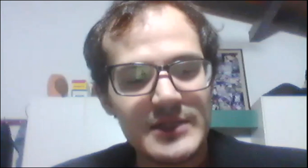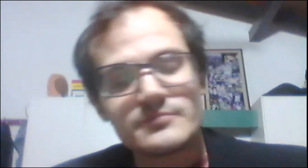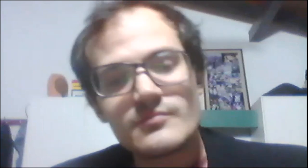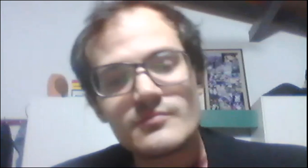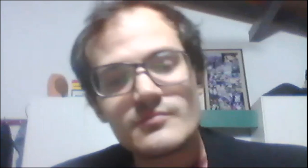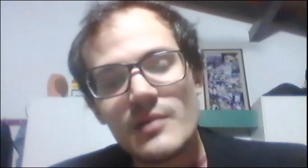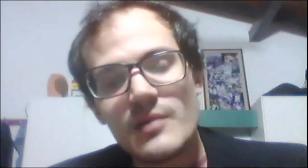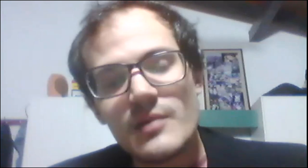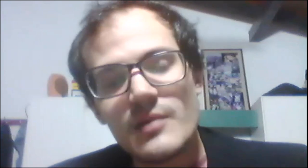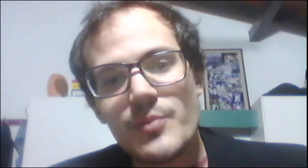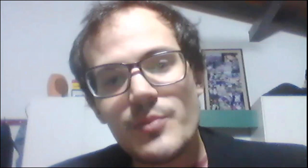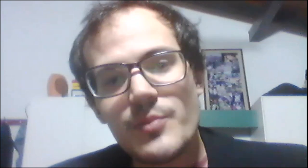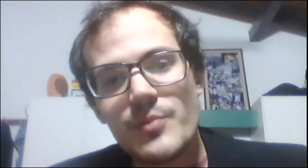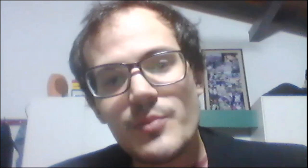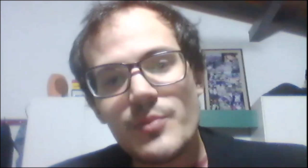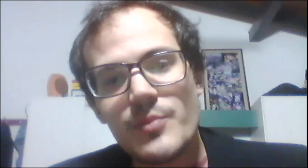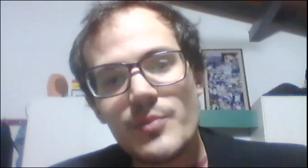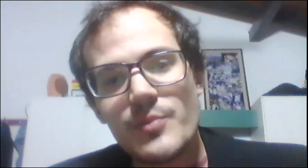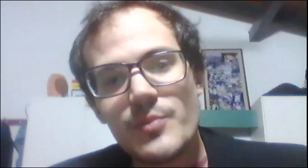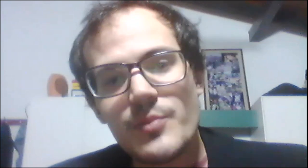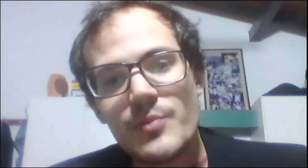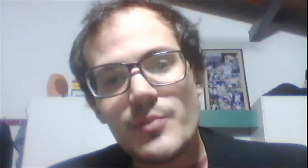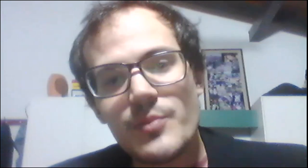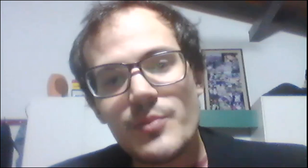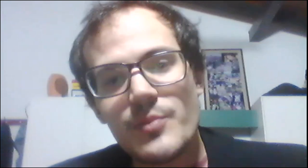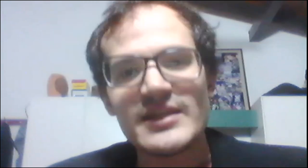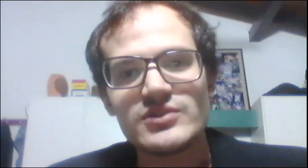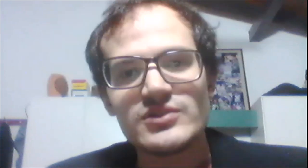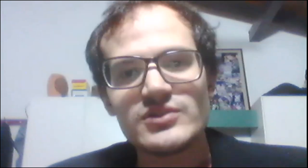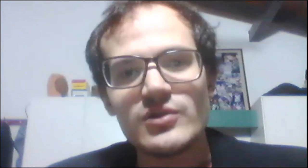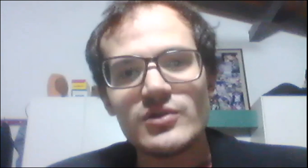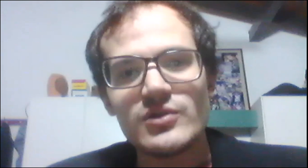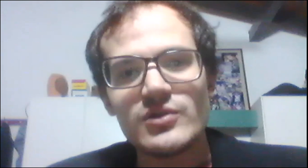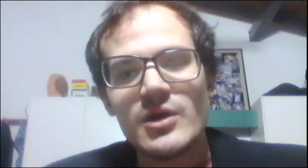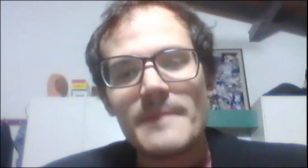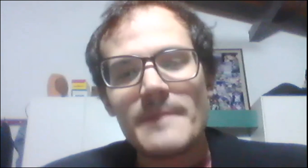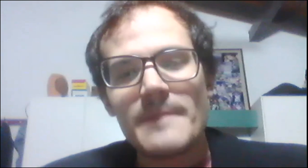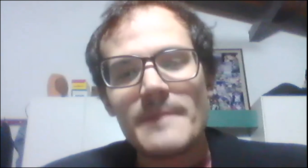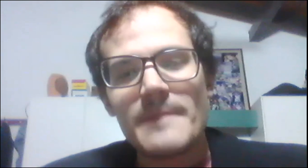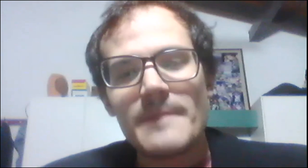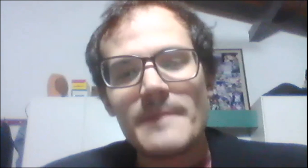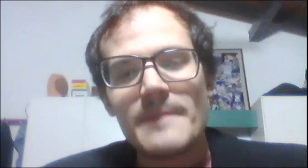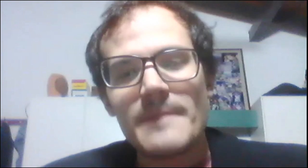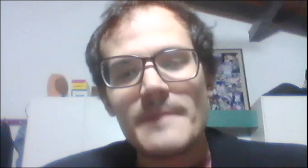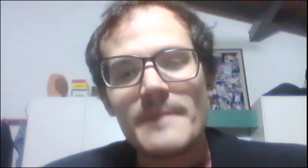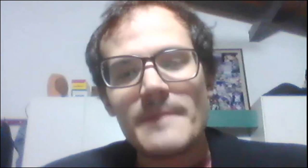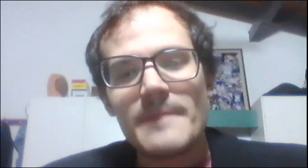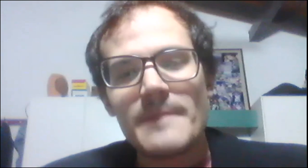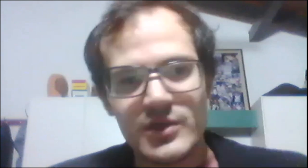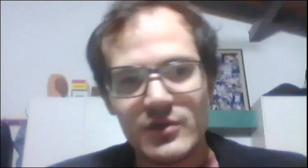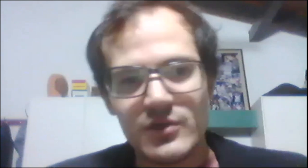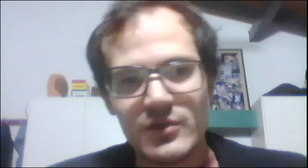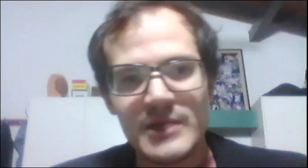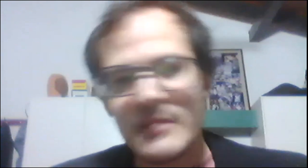librería, porque es el único libro, el único texto publicado por un prócer de